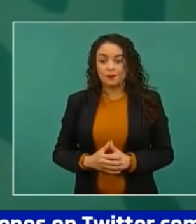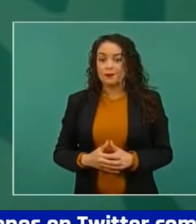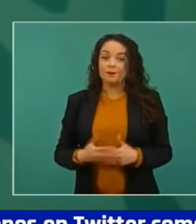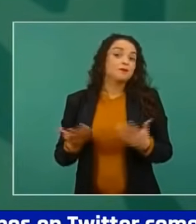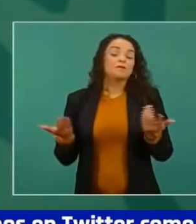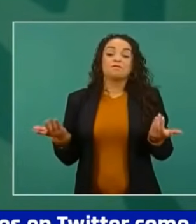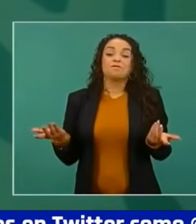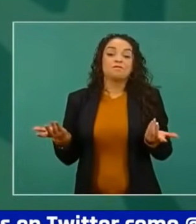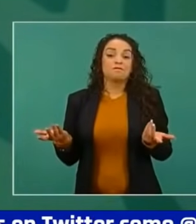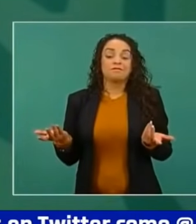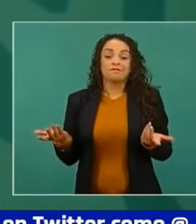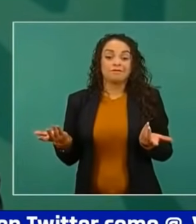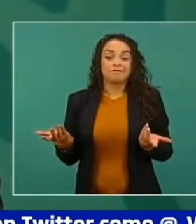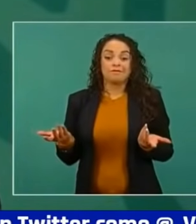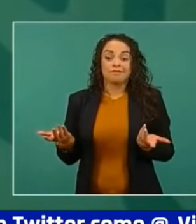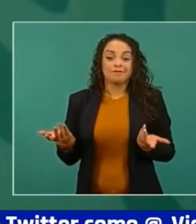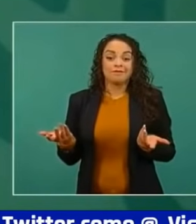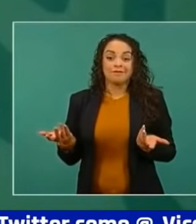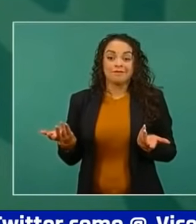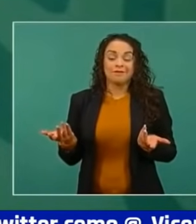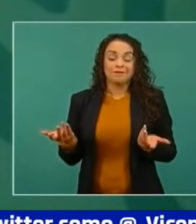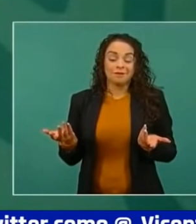vuelan mucho.